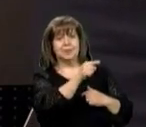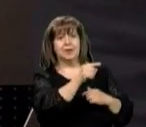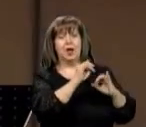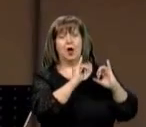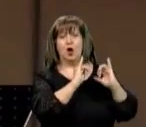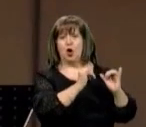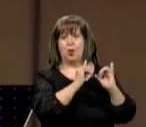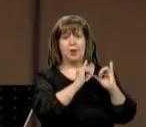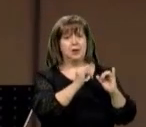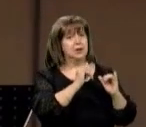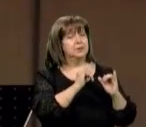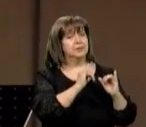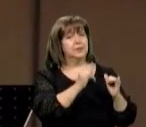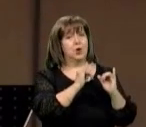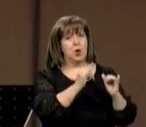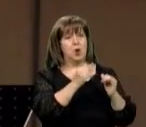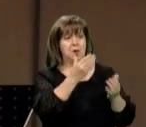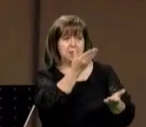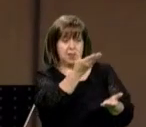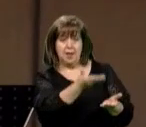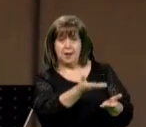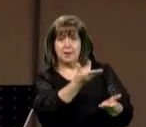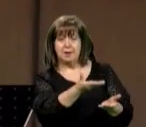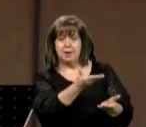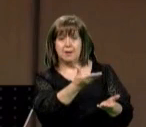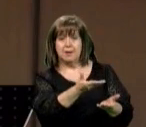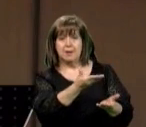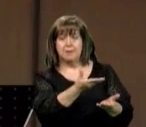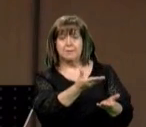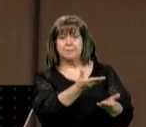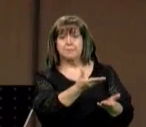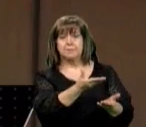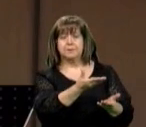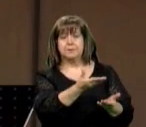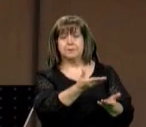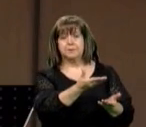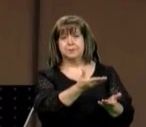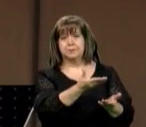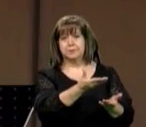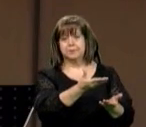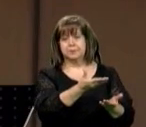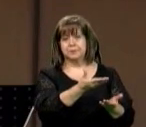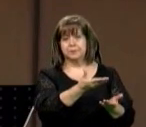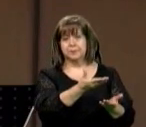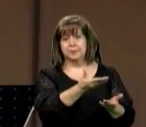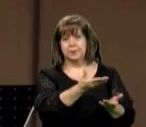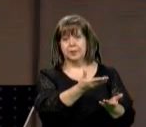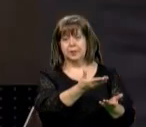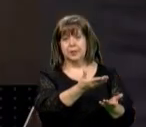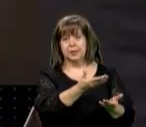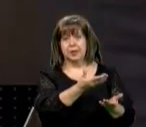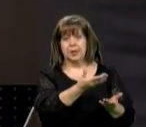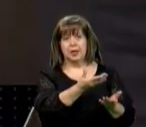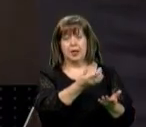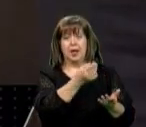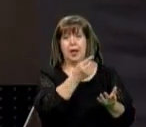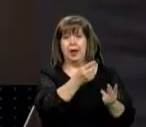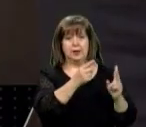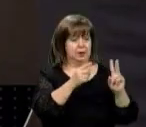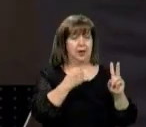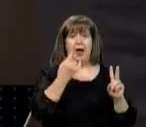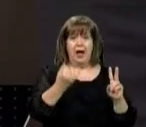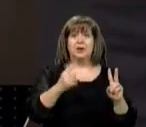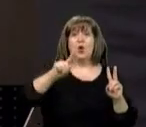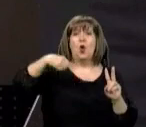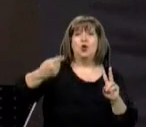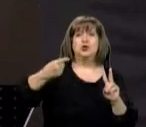que realmente acá ganó es el que nunca pudo investigar el Ministerio Público Fiscal